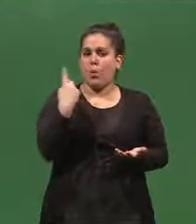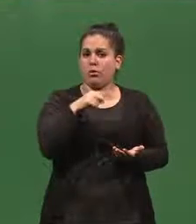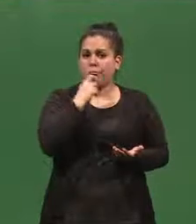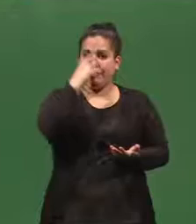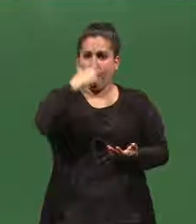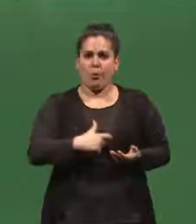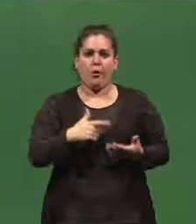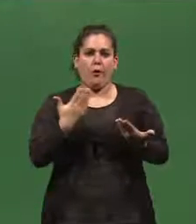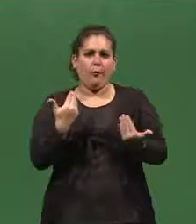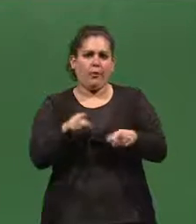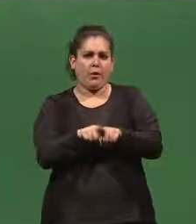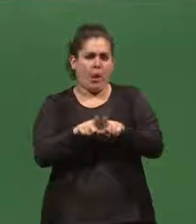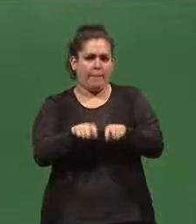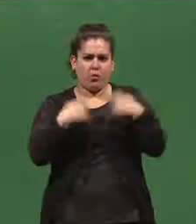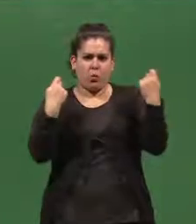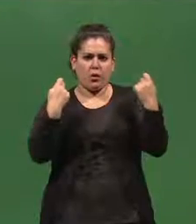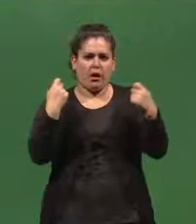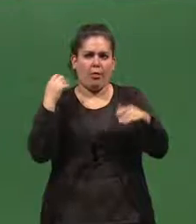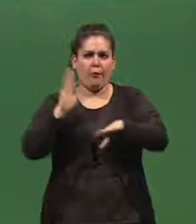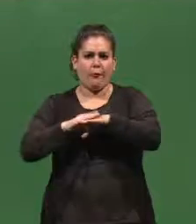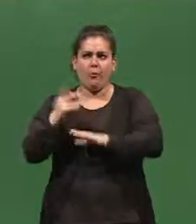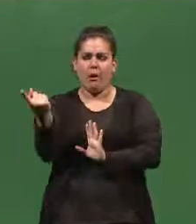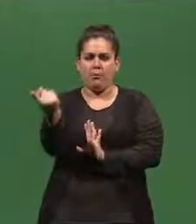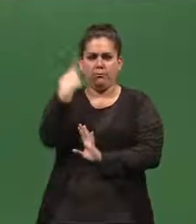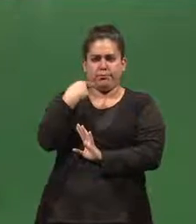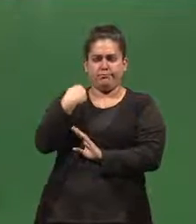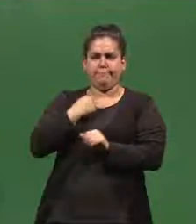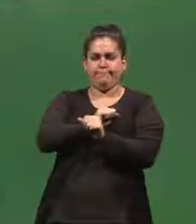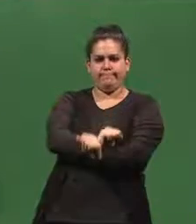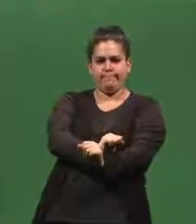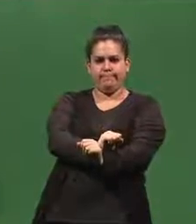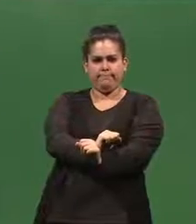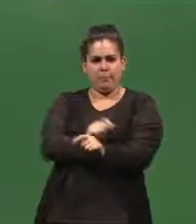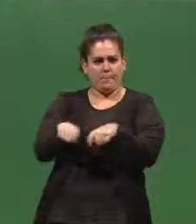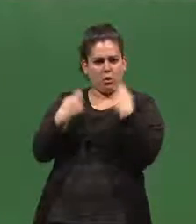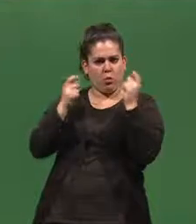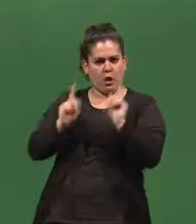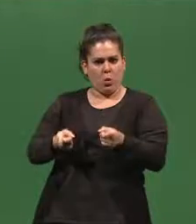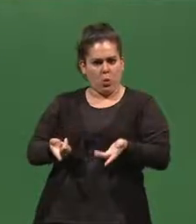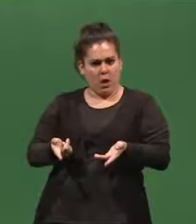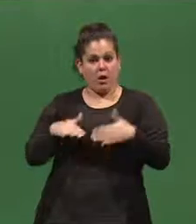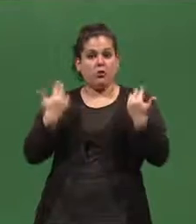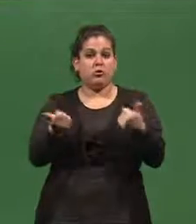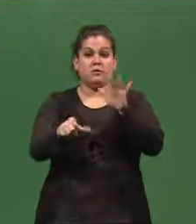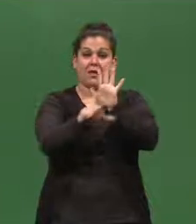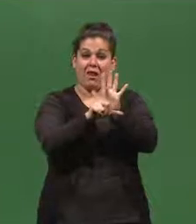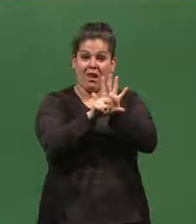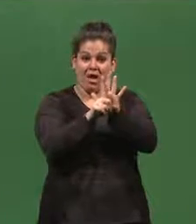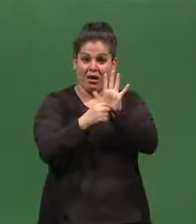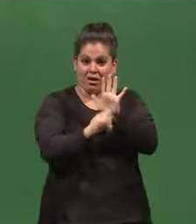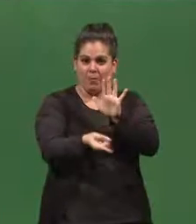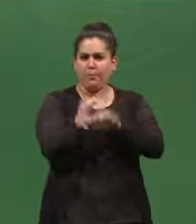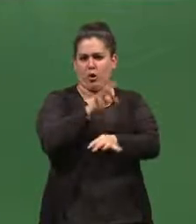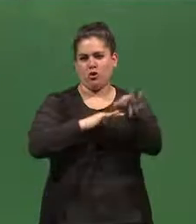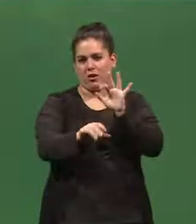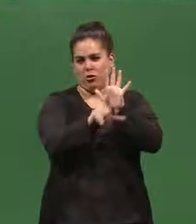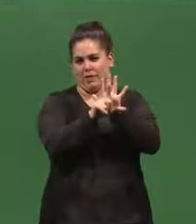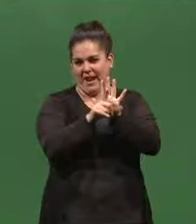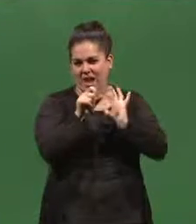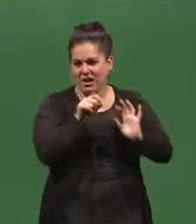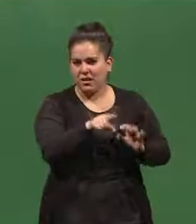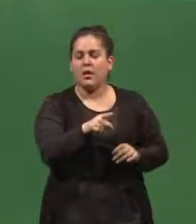moral, prisión, hay distintos daños psicológicos, daño a la propiedad, daño a la moral. Hay varios daños tipificados